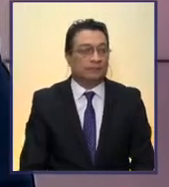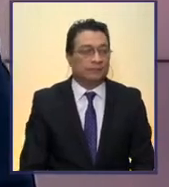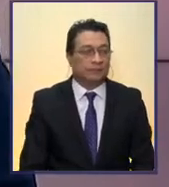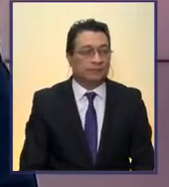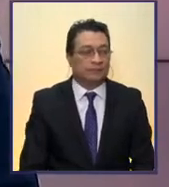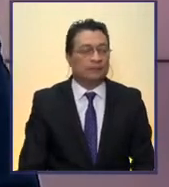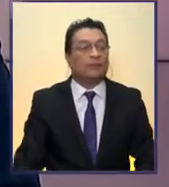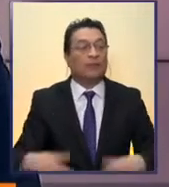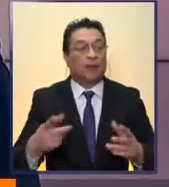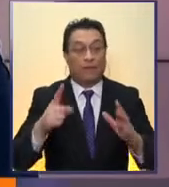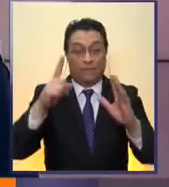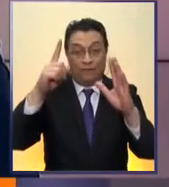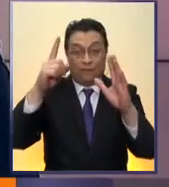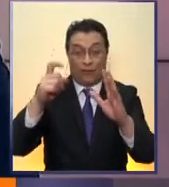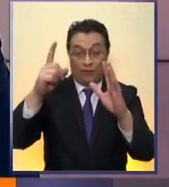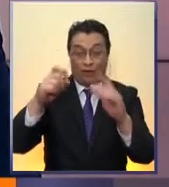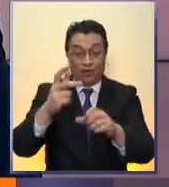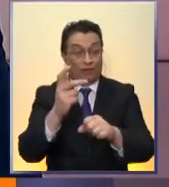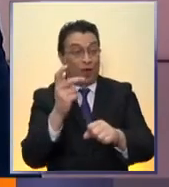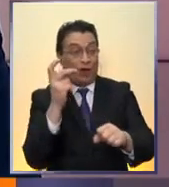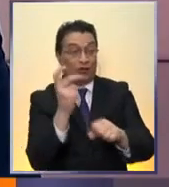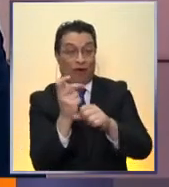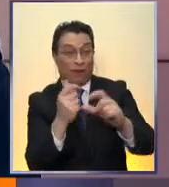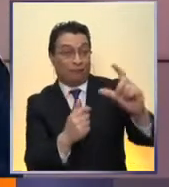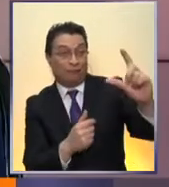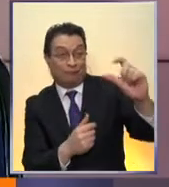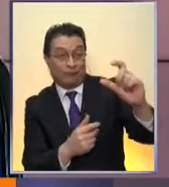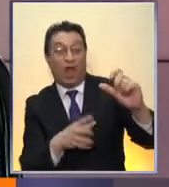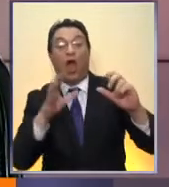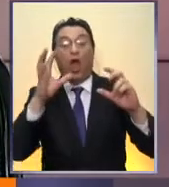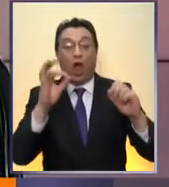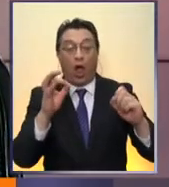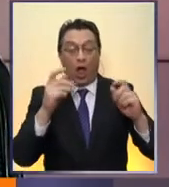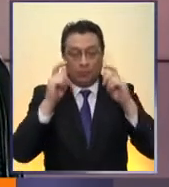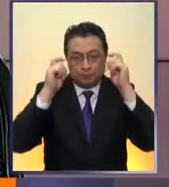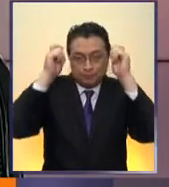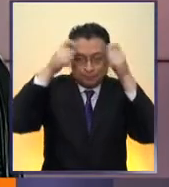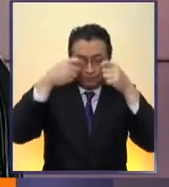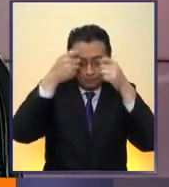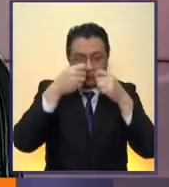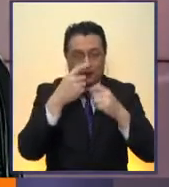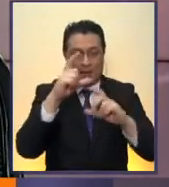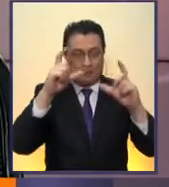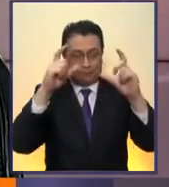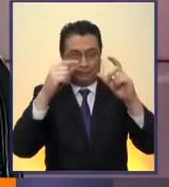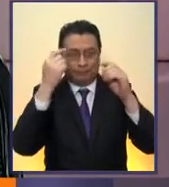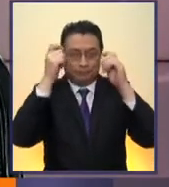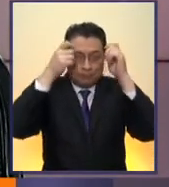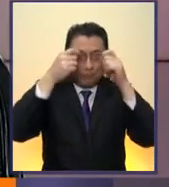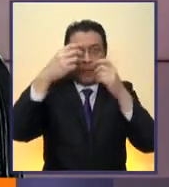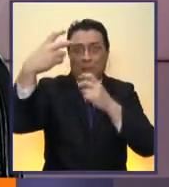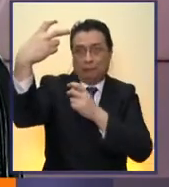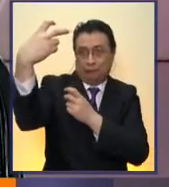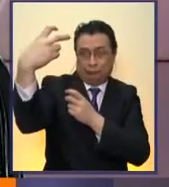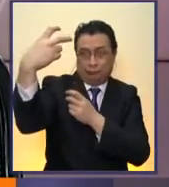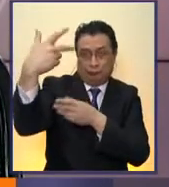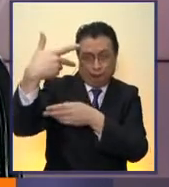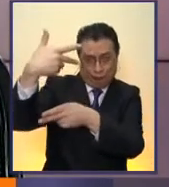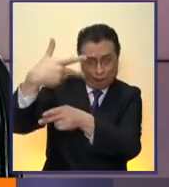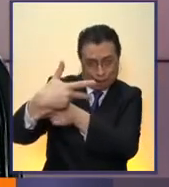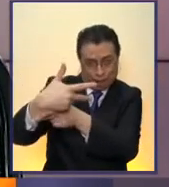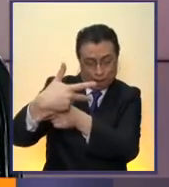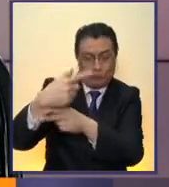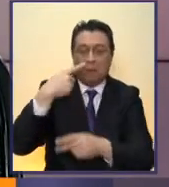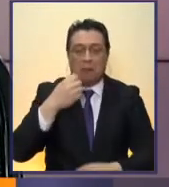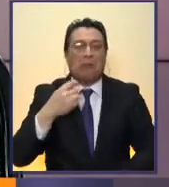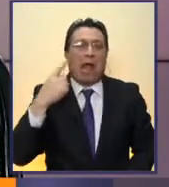sacarse selfies en medio de un robo y hasta arreglarse las capuchas mirando las cámaras de seguridad. Es parte del descaro con que ladrones han